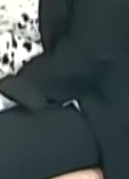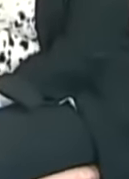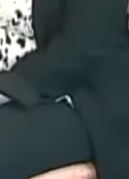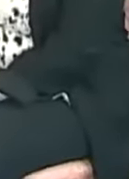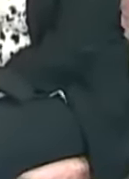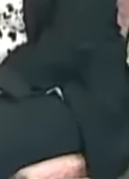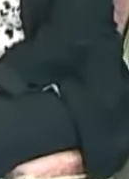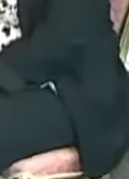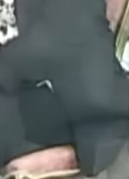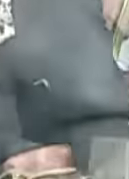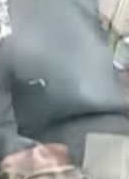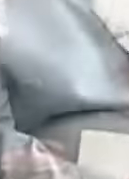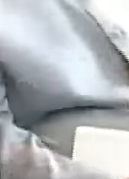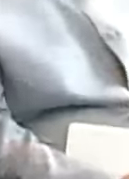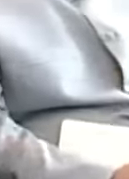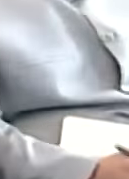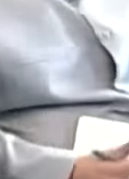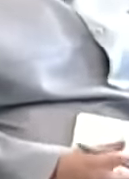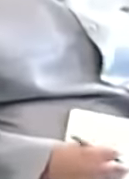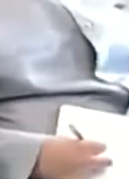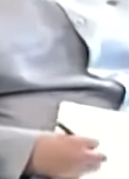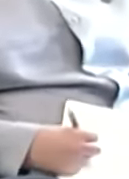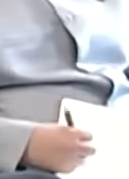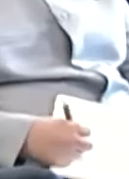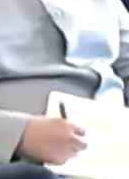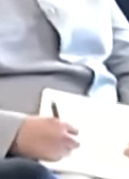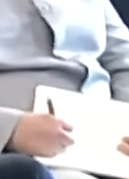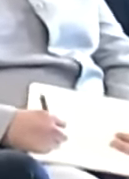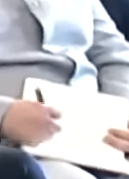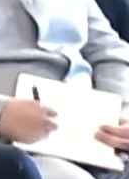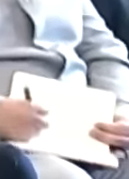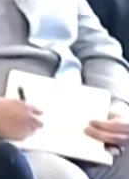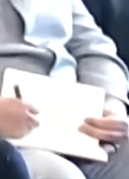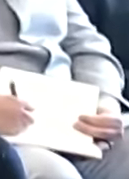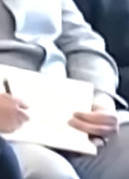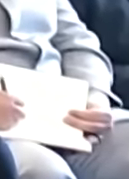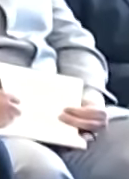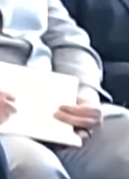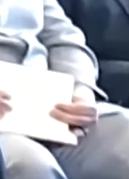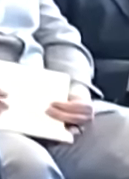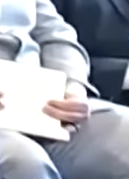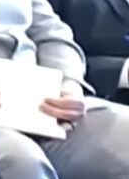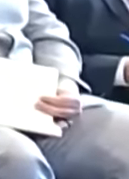para la creación de conciencia sobre el papel de los imperios.